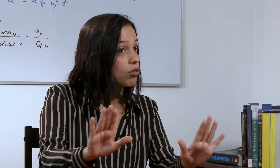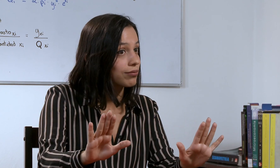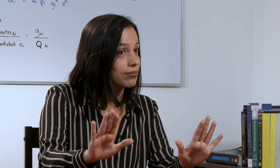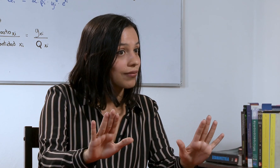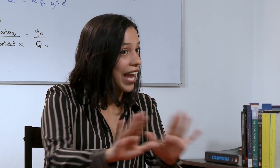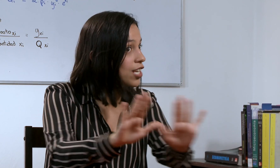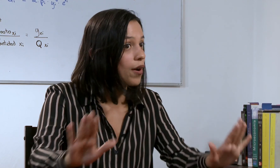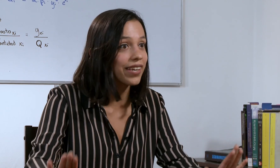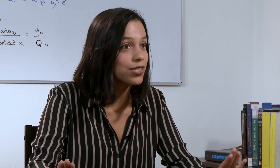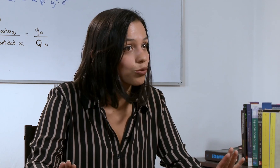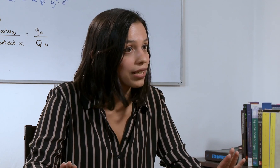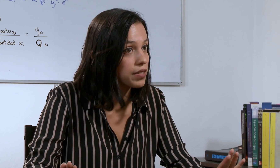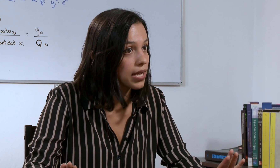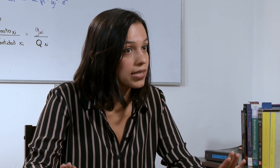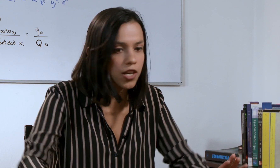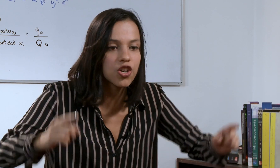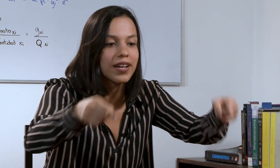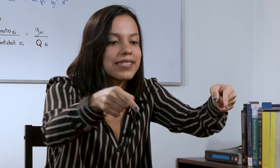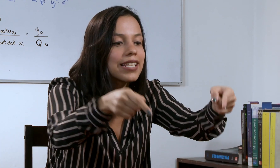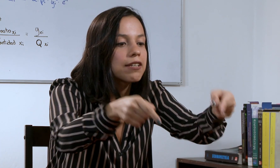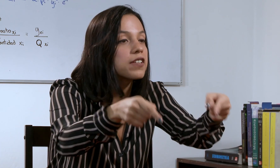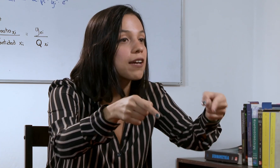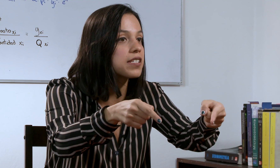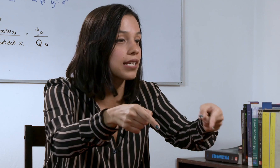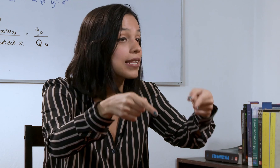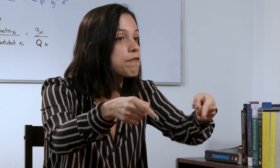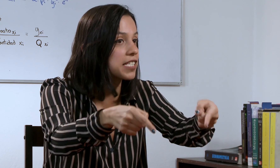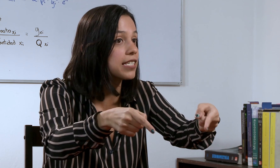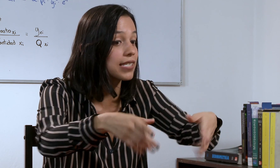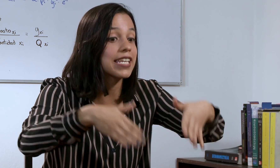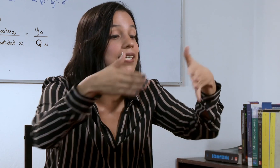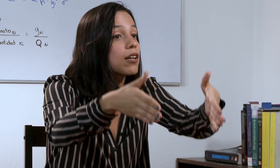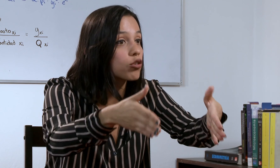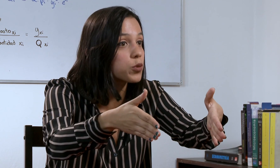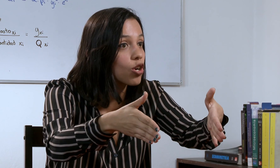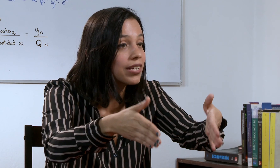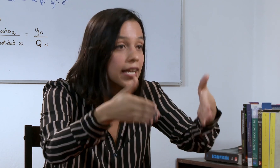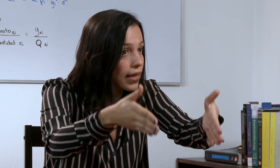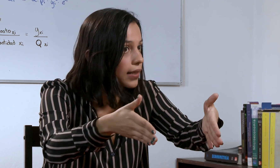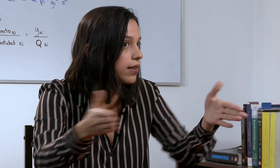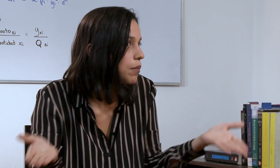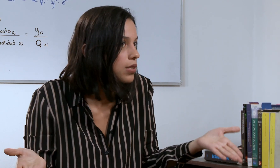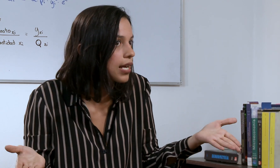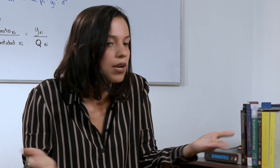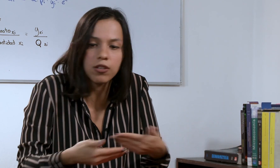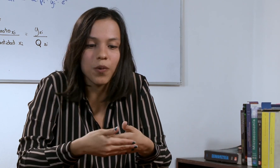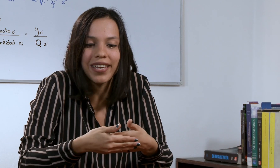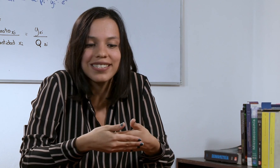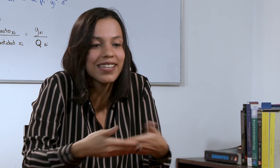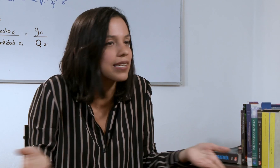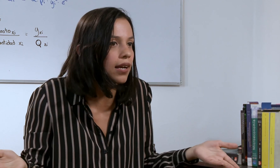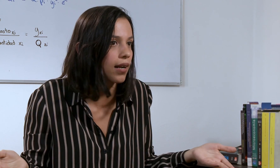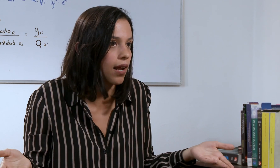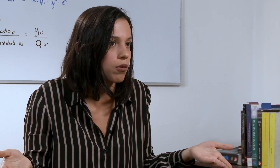De eso no. Ahí no hay que discutir eficiencia. No, esa es la eficiencia y esa es la corrupción de la que tendríamos que estar hablando,